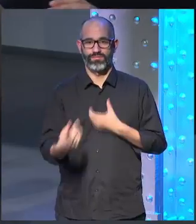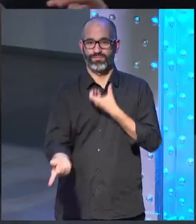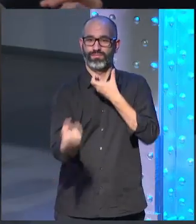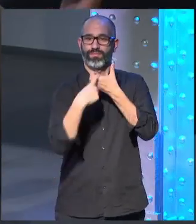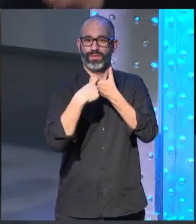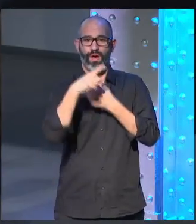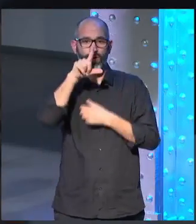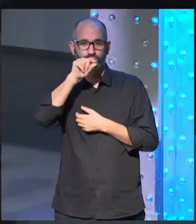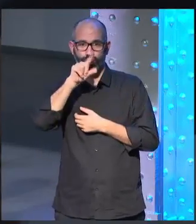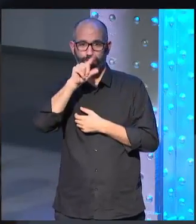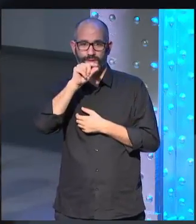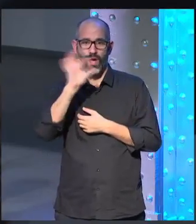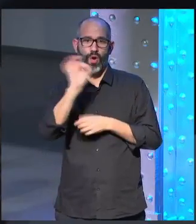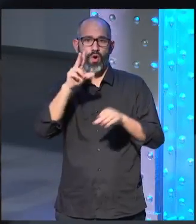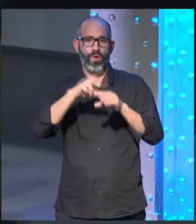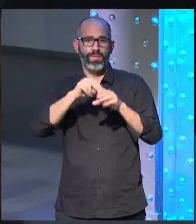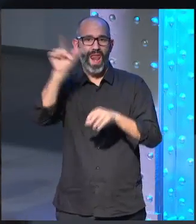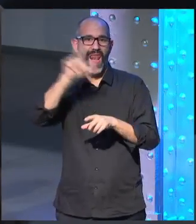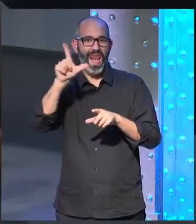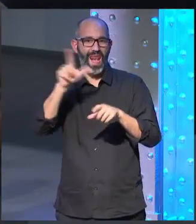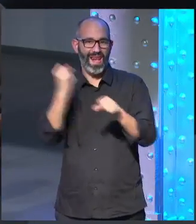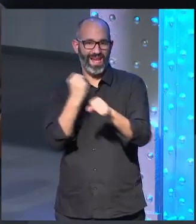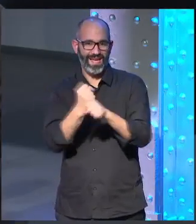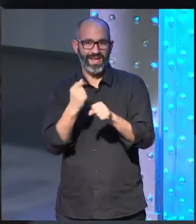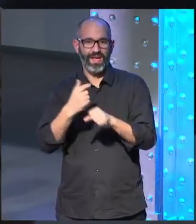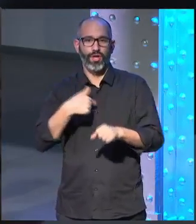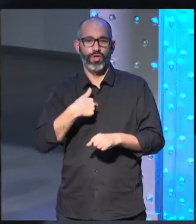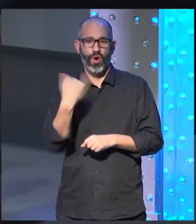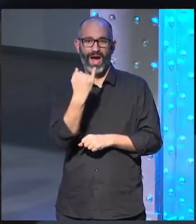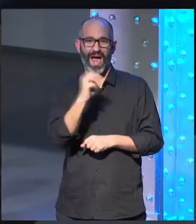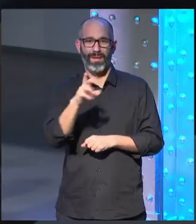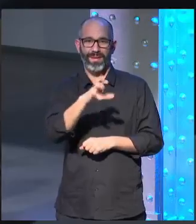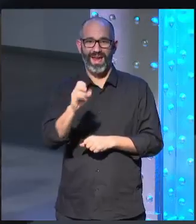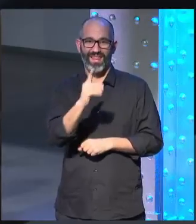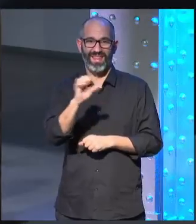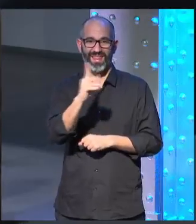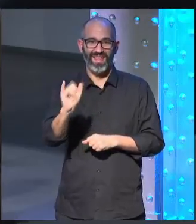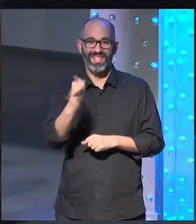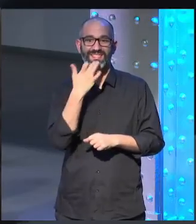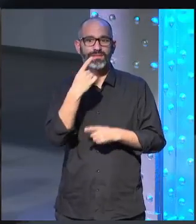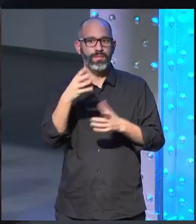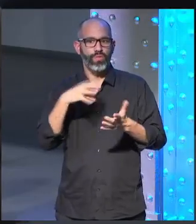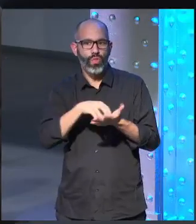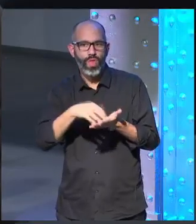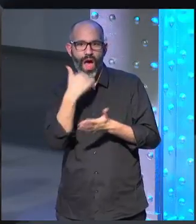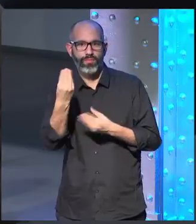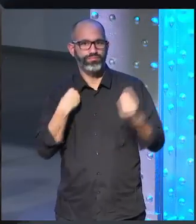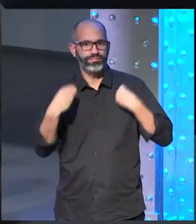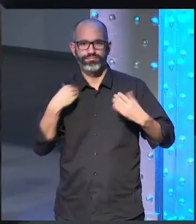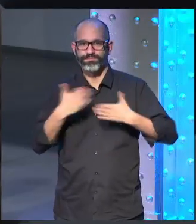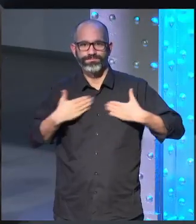sigáis en Twitter o en Vivi o en LinkedIn, en la red que queráis. Estoy como Javier Vivi en todas. Cualquier pregunta que tengáis,